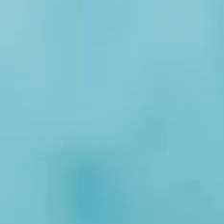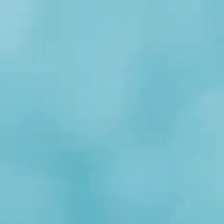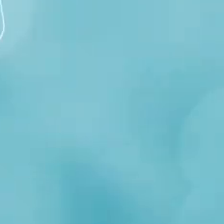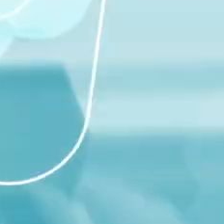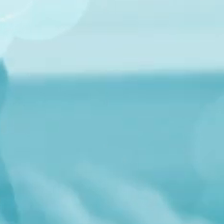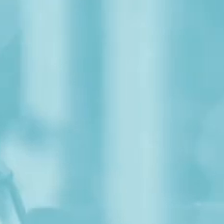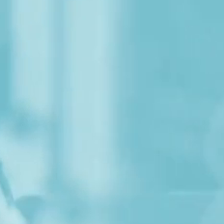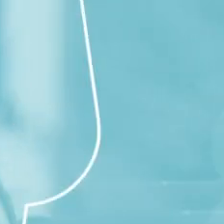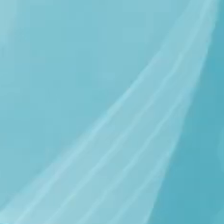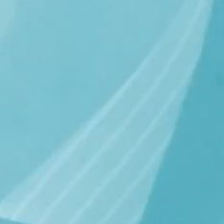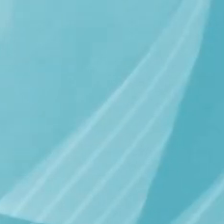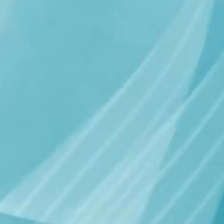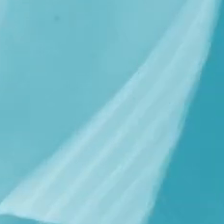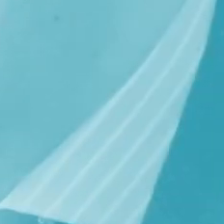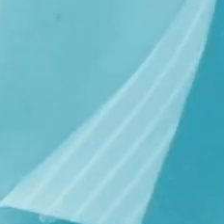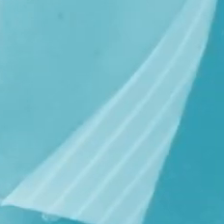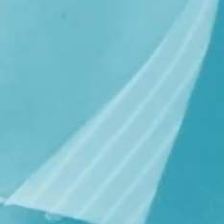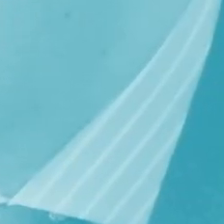irreversibles.